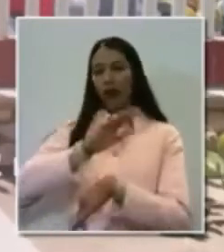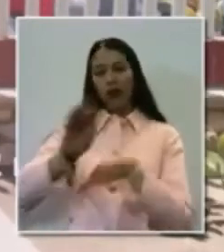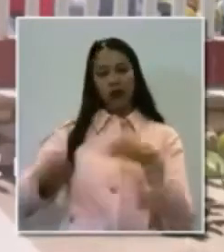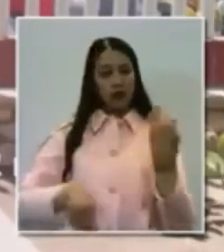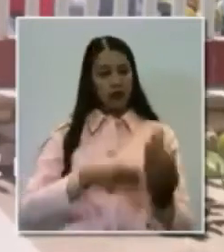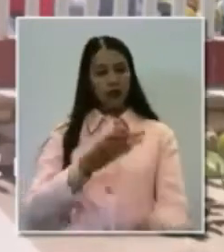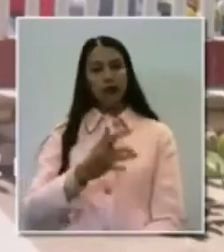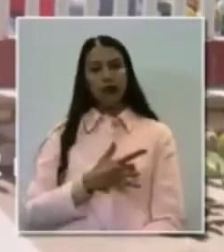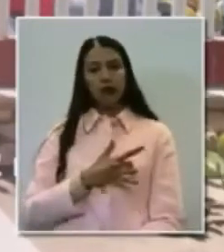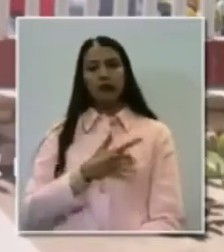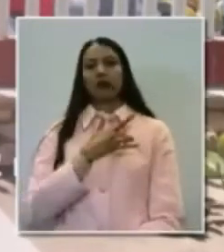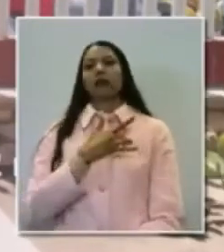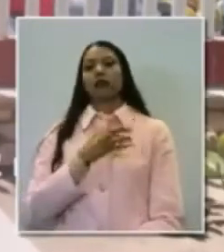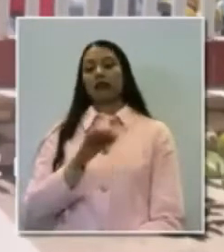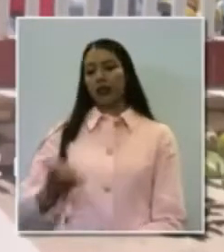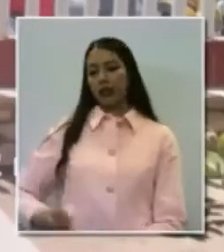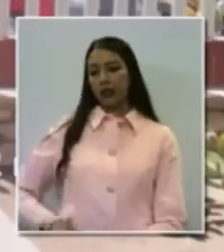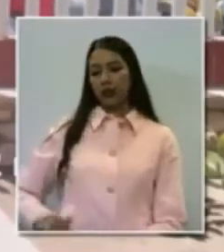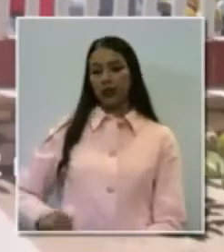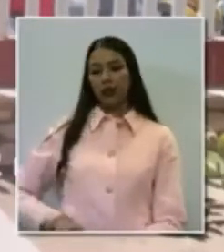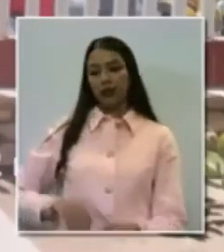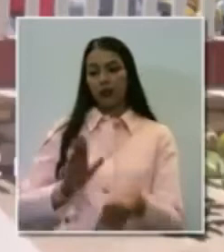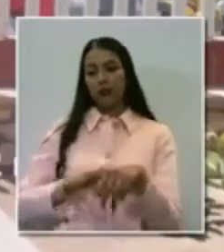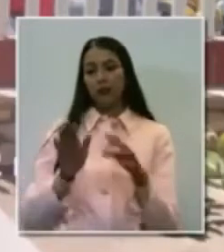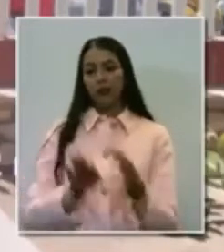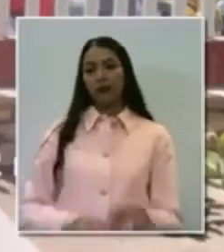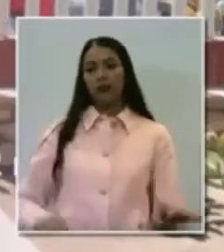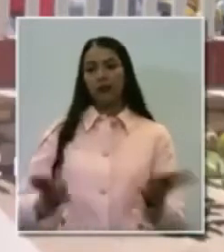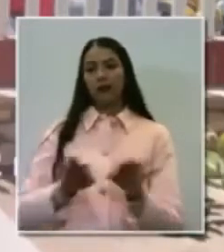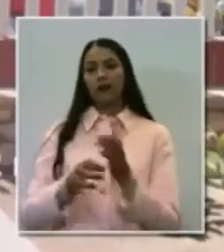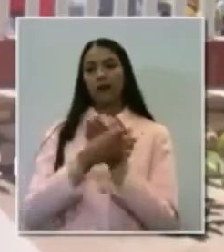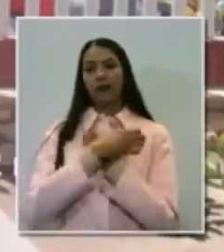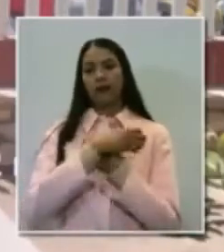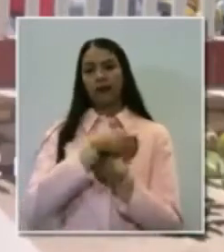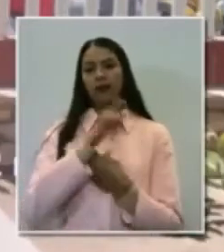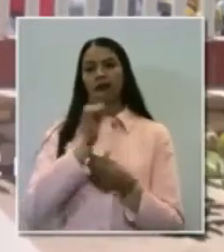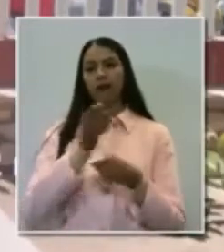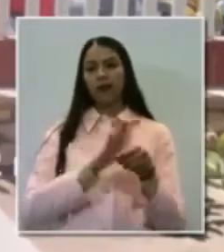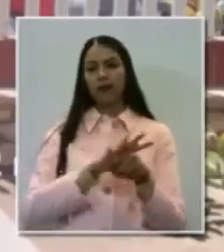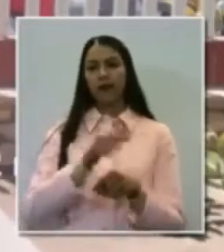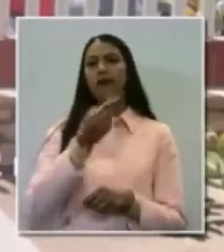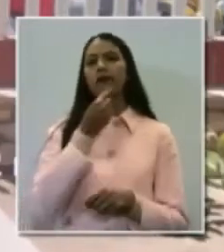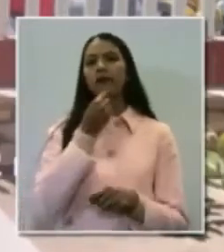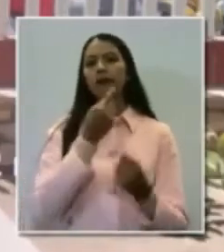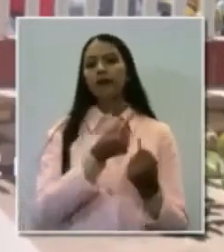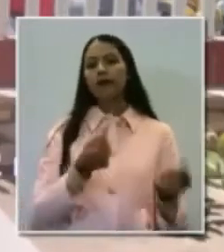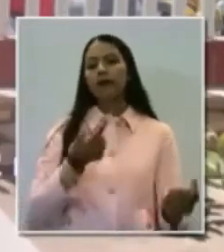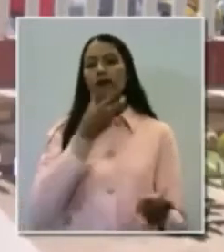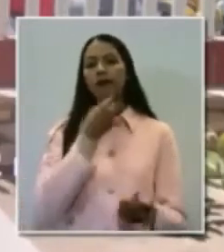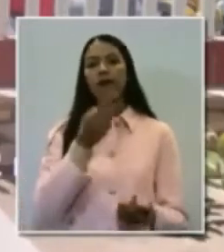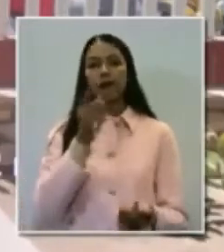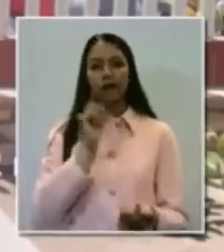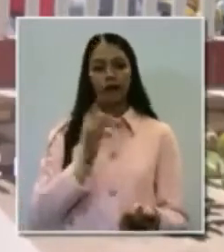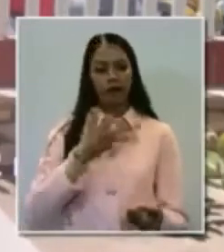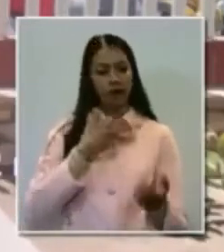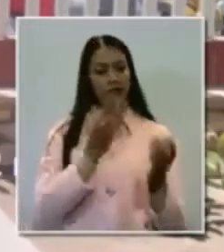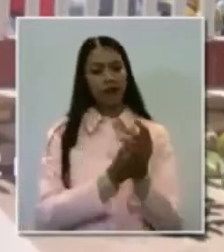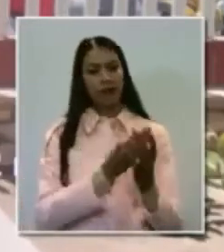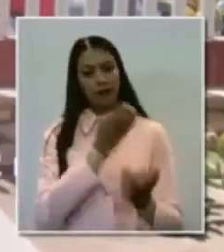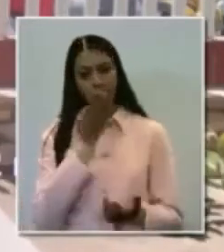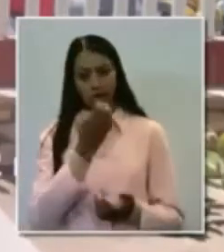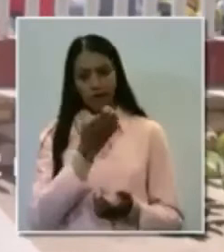sensibilidad el interés primordial de la educación, va encaminado a que los niños y las niñas tengan sus clases. Ponemos un